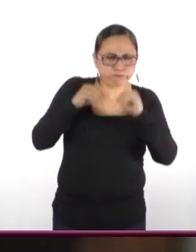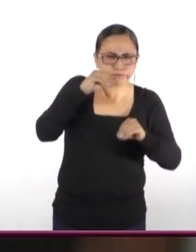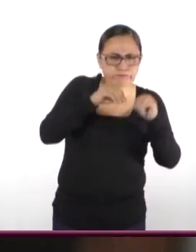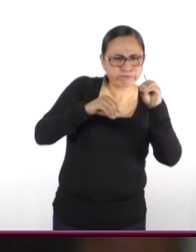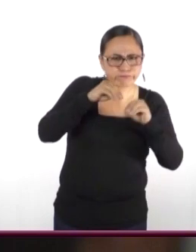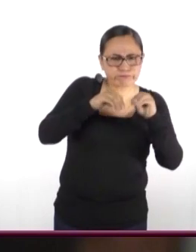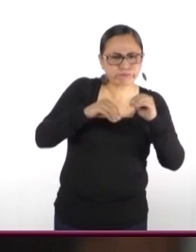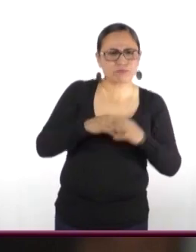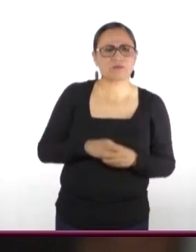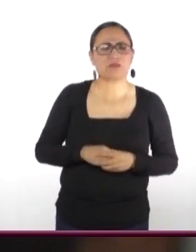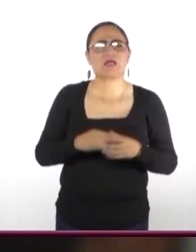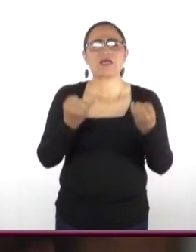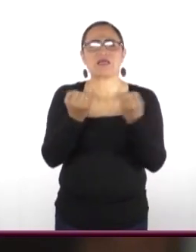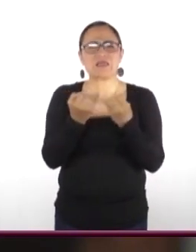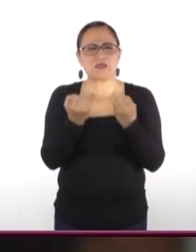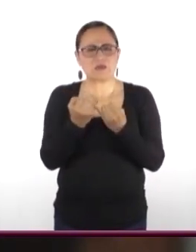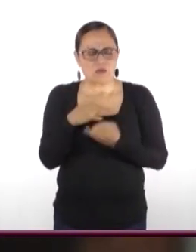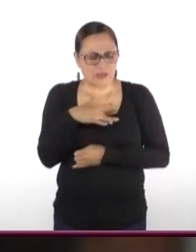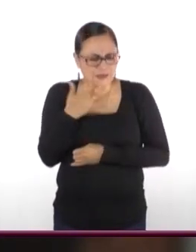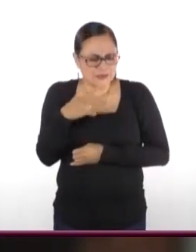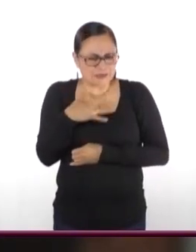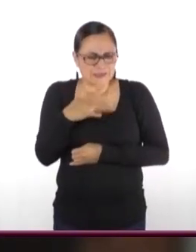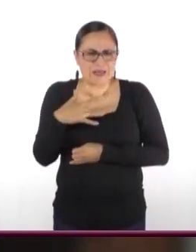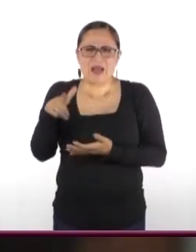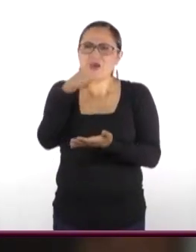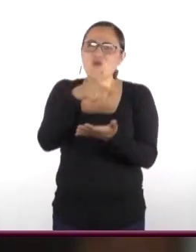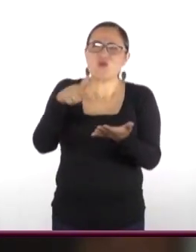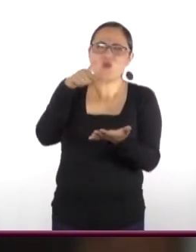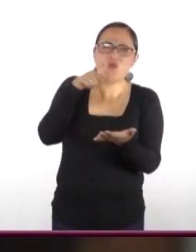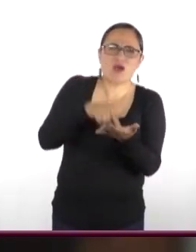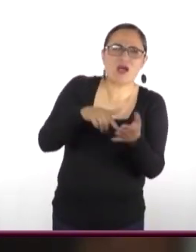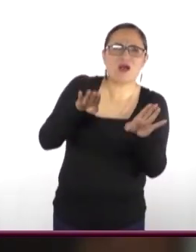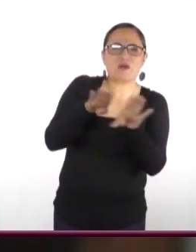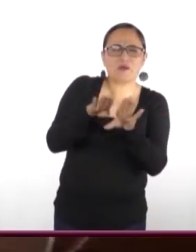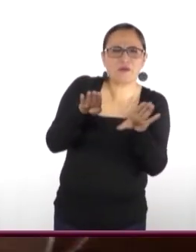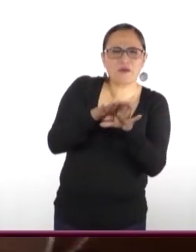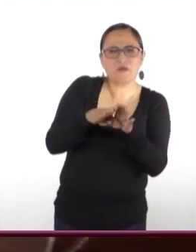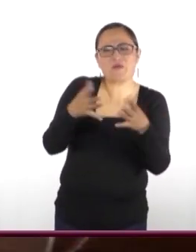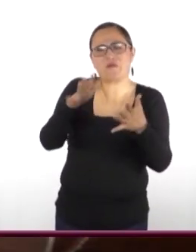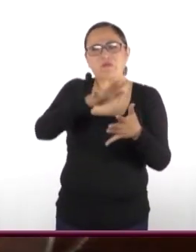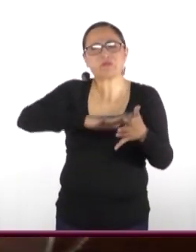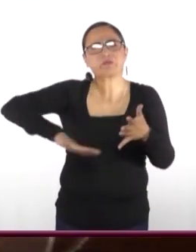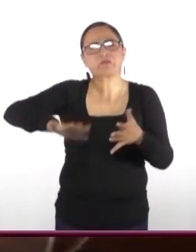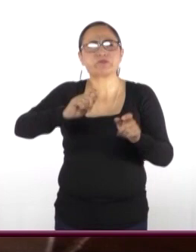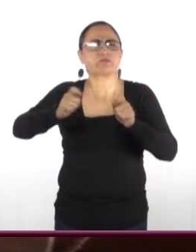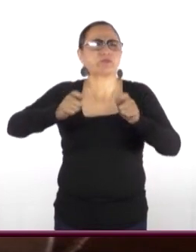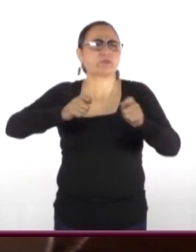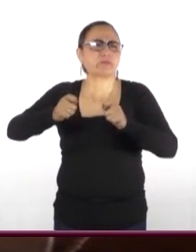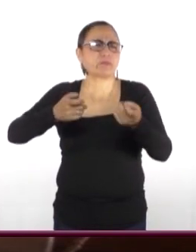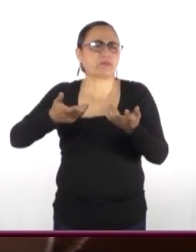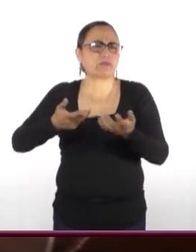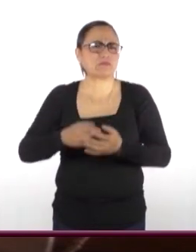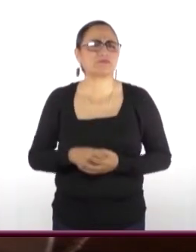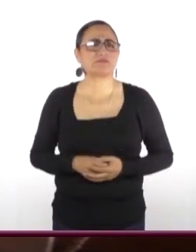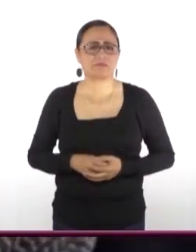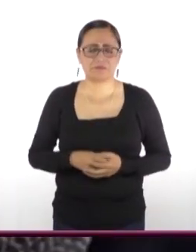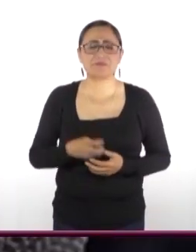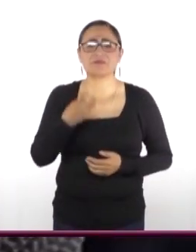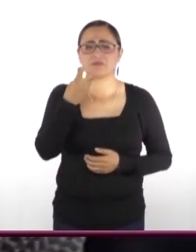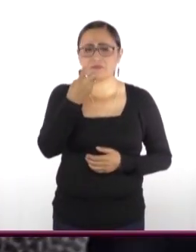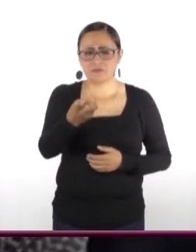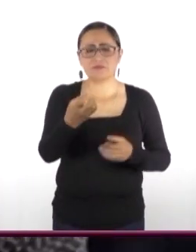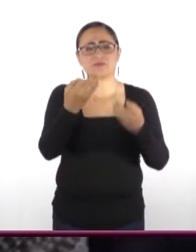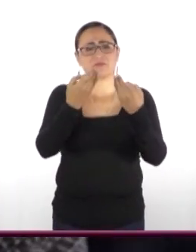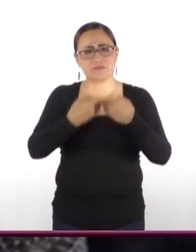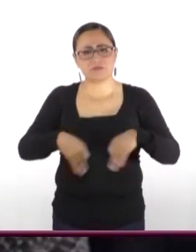Así es, la característica de podernos imaginar y tener como esta sensibilidad del espacio también muy importante, ¿no? Yo creo que